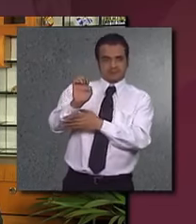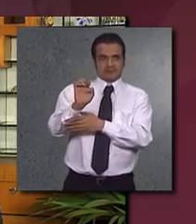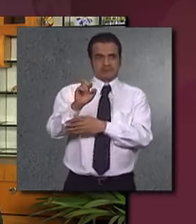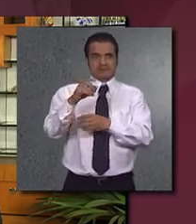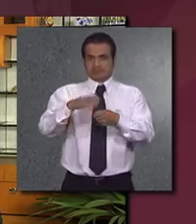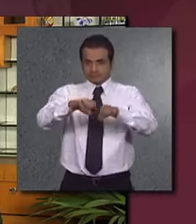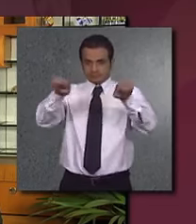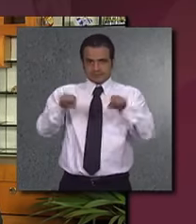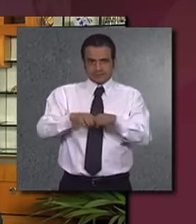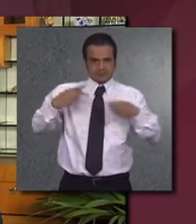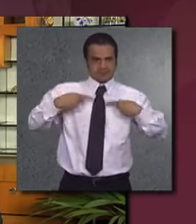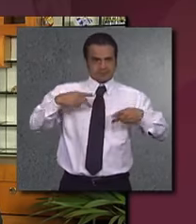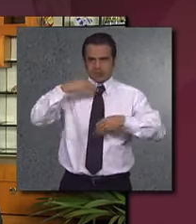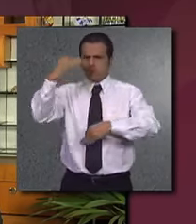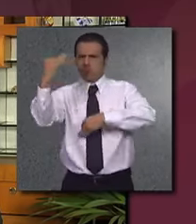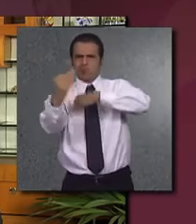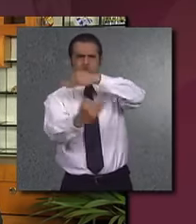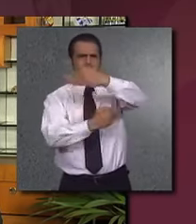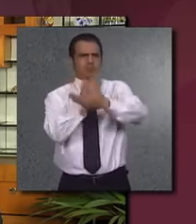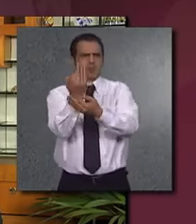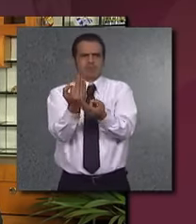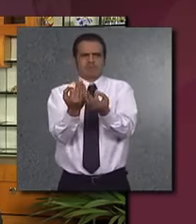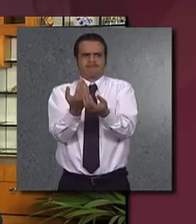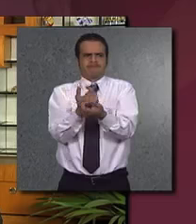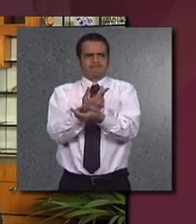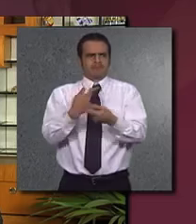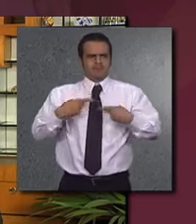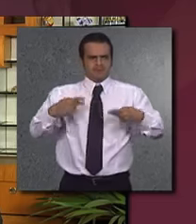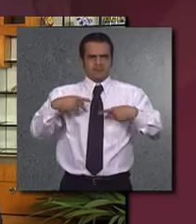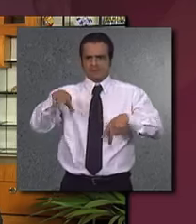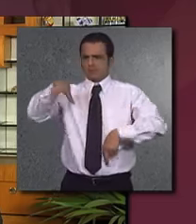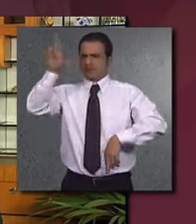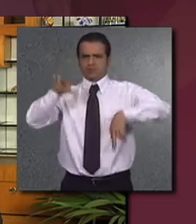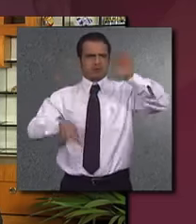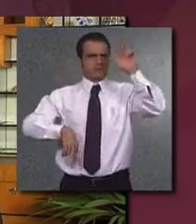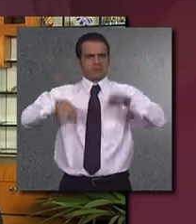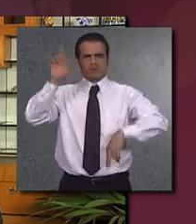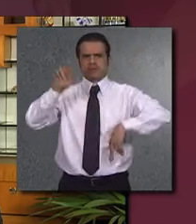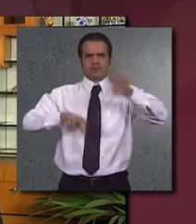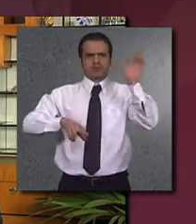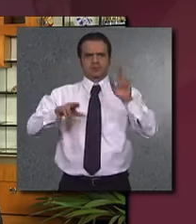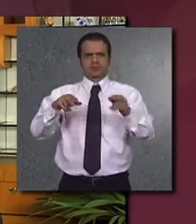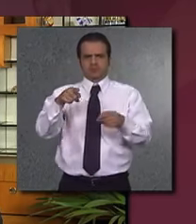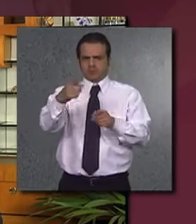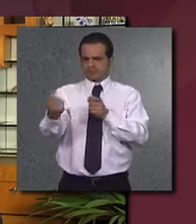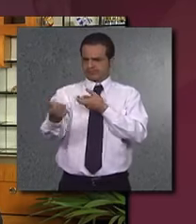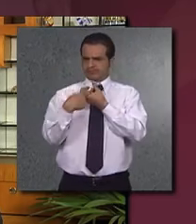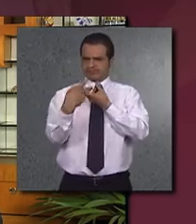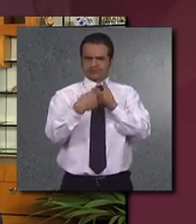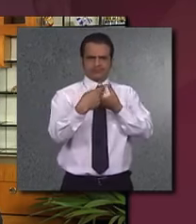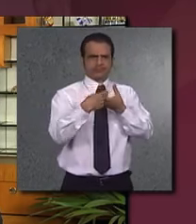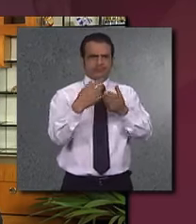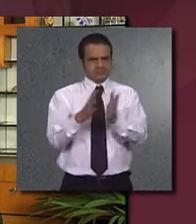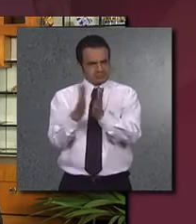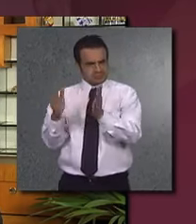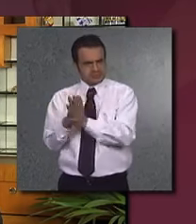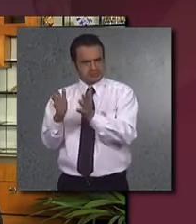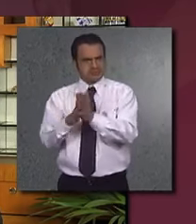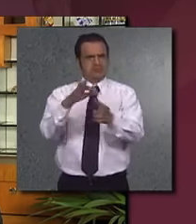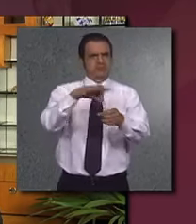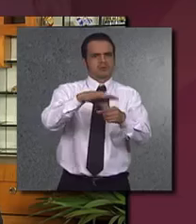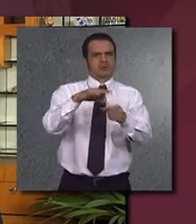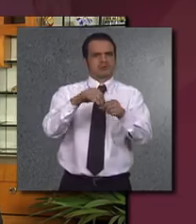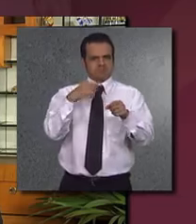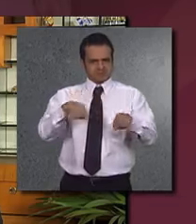INE y todos los que forman parte de los procesos electorales, incluyendo a todos los ciudadanos que participan de esto,